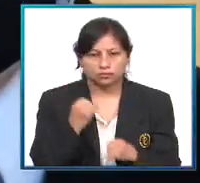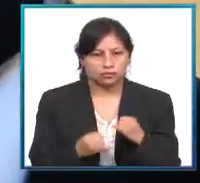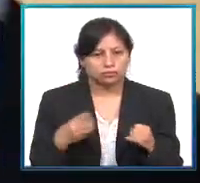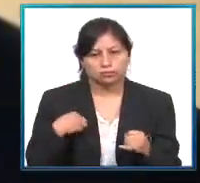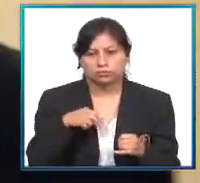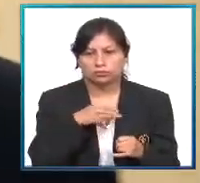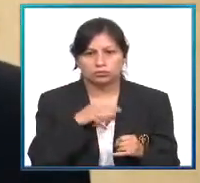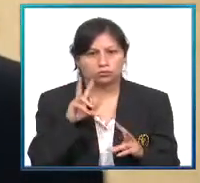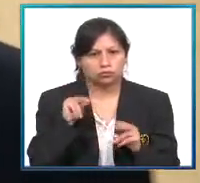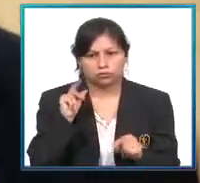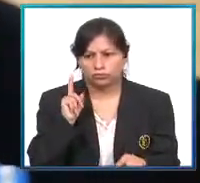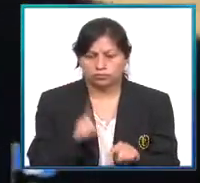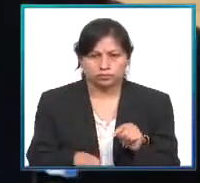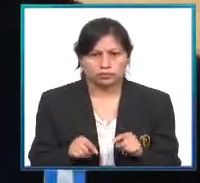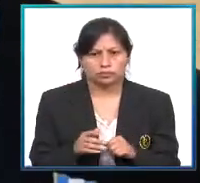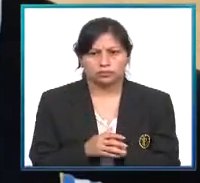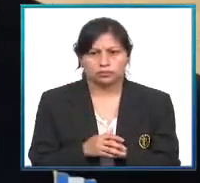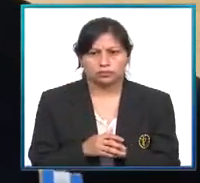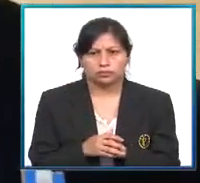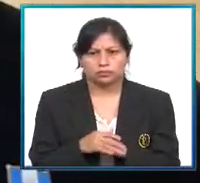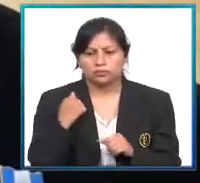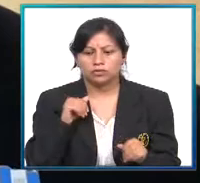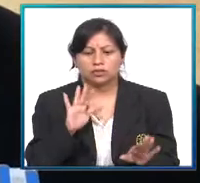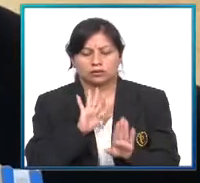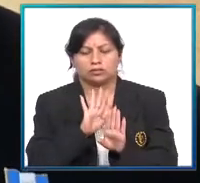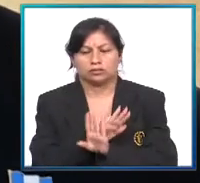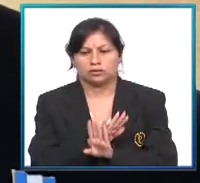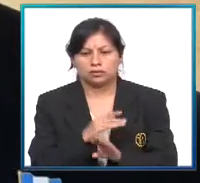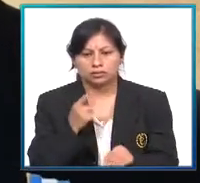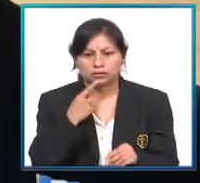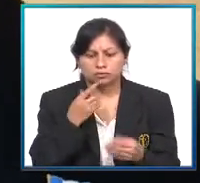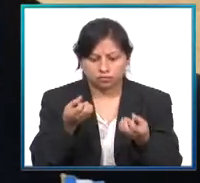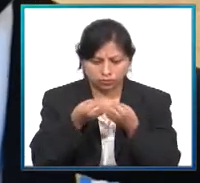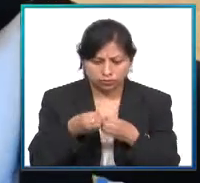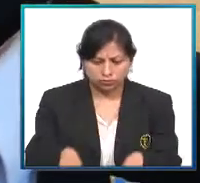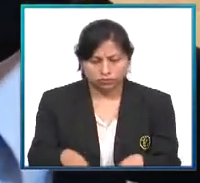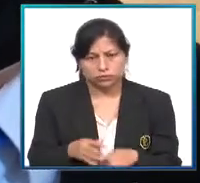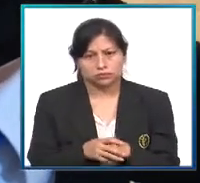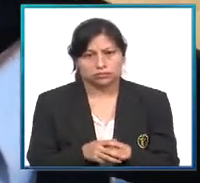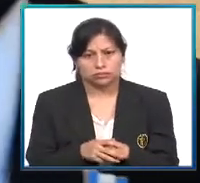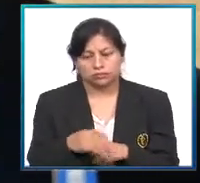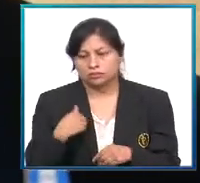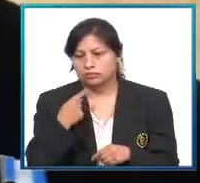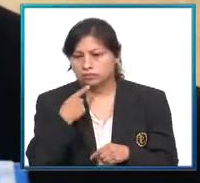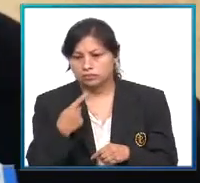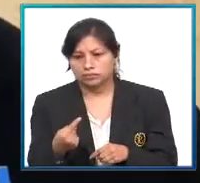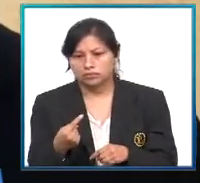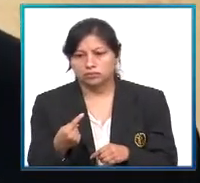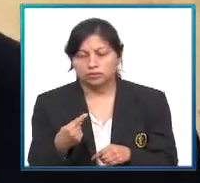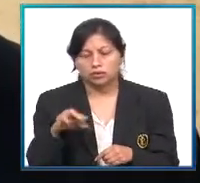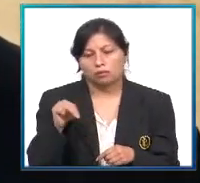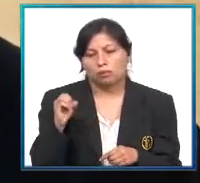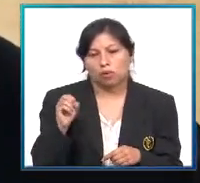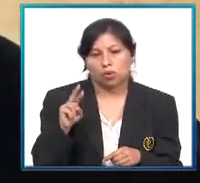nosotros no estamos de ninguna manera solapando el hecho de que se caiga, por ejemplo, en decir, bueno,